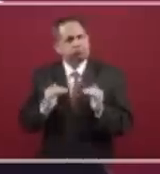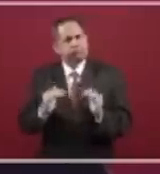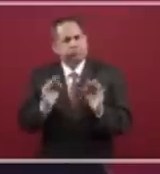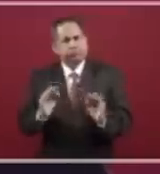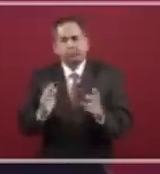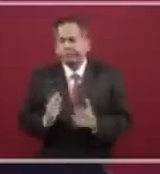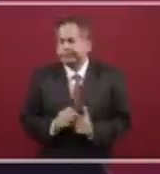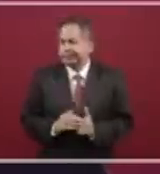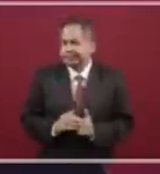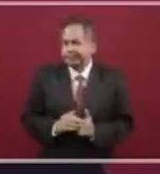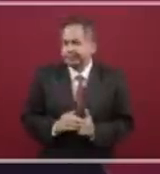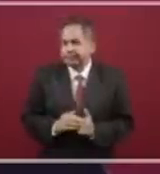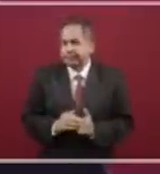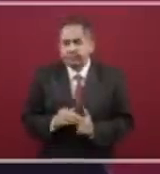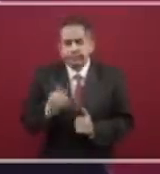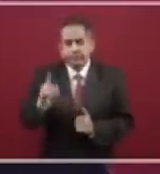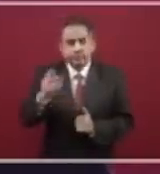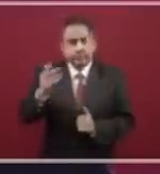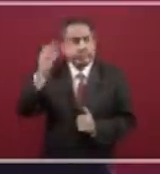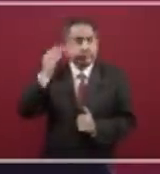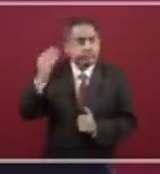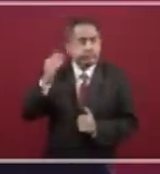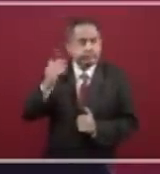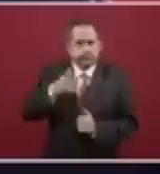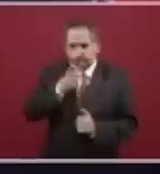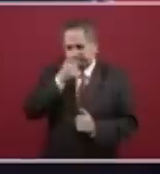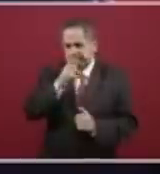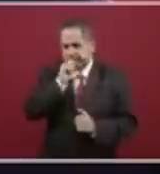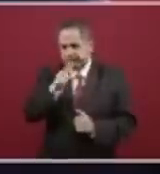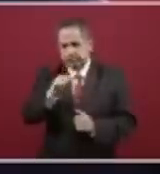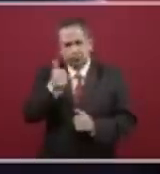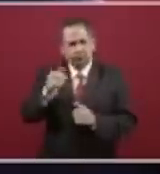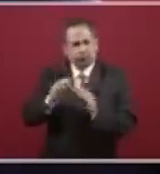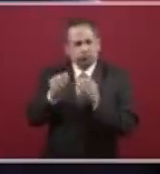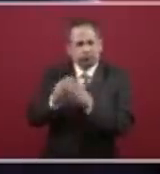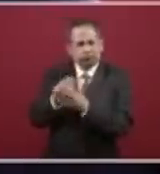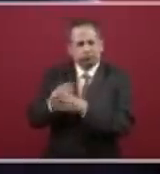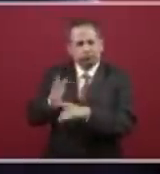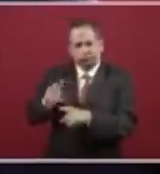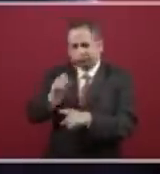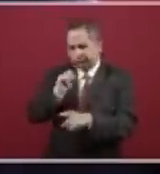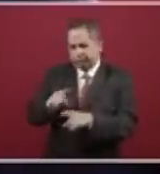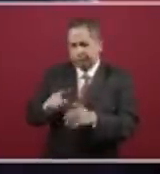y antes ya lo había dicho de otra forma